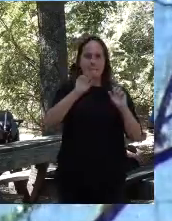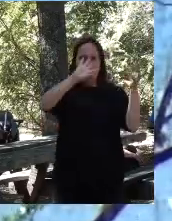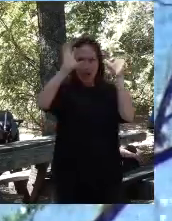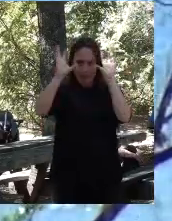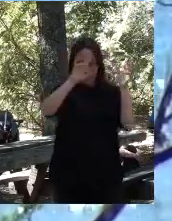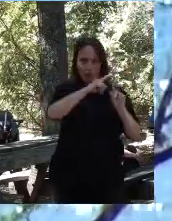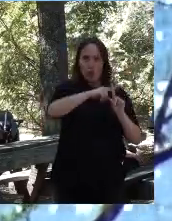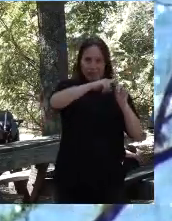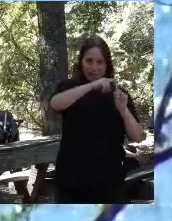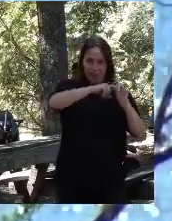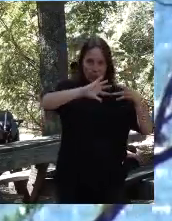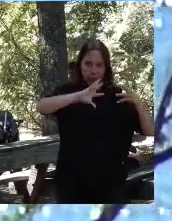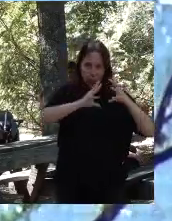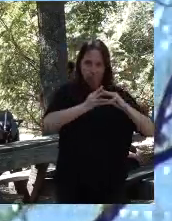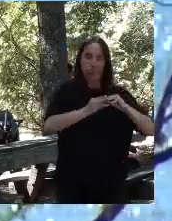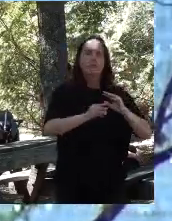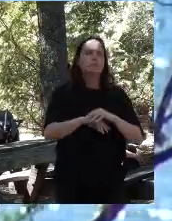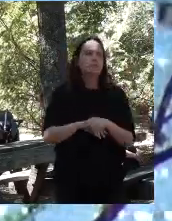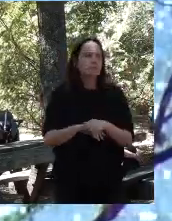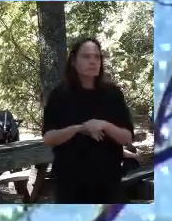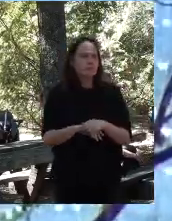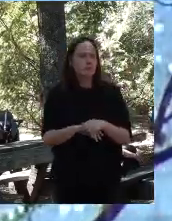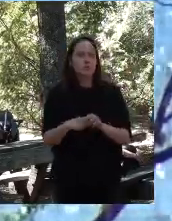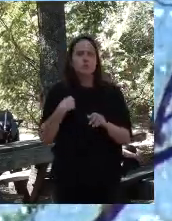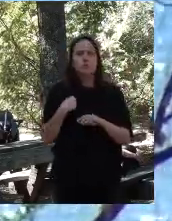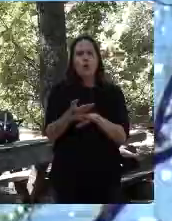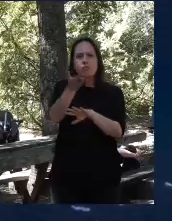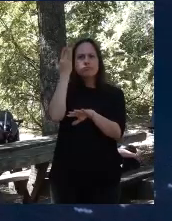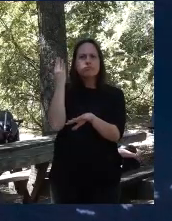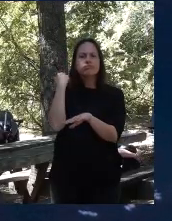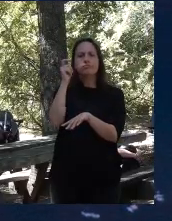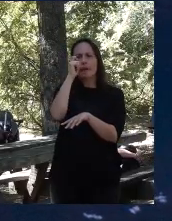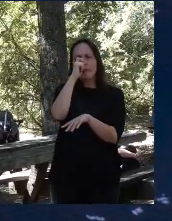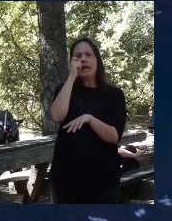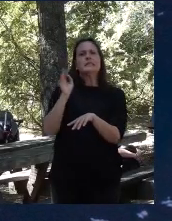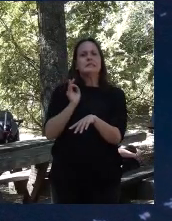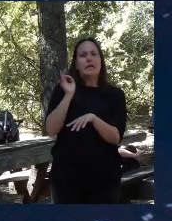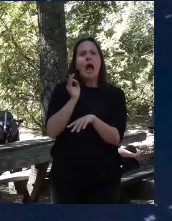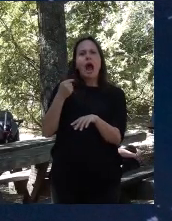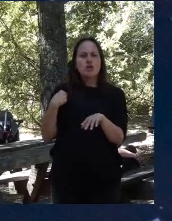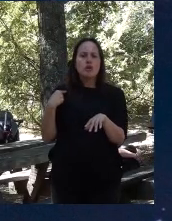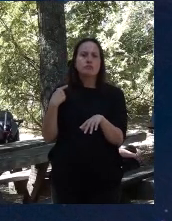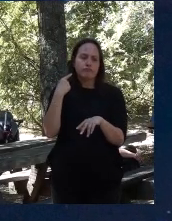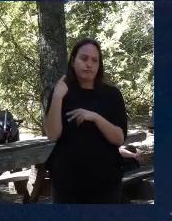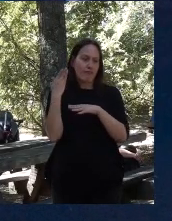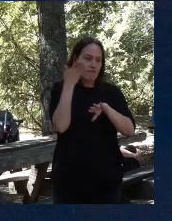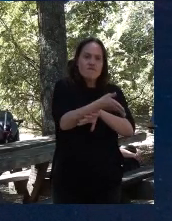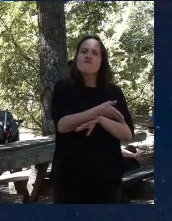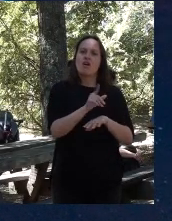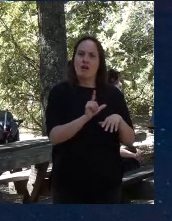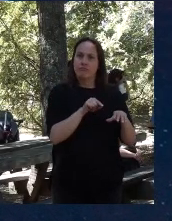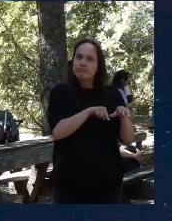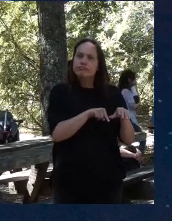Hace 20 años visité por primera vez la Antártida y lo vengo haciendo todos los años desde